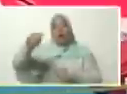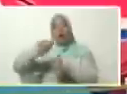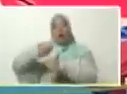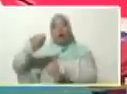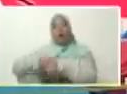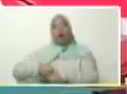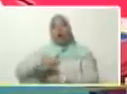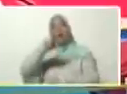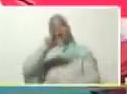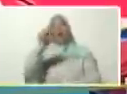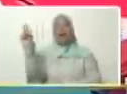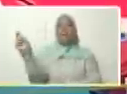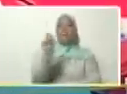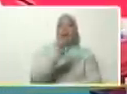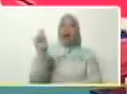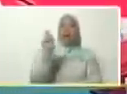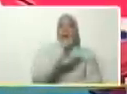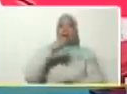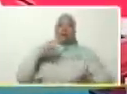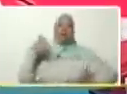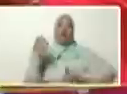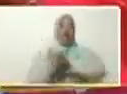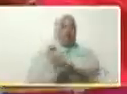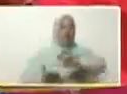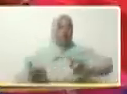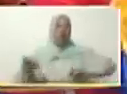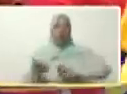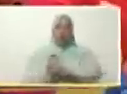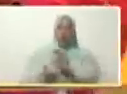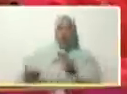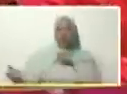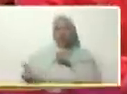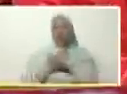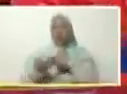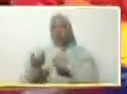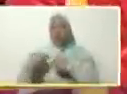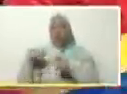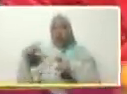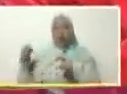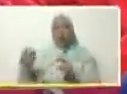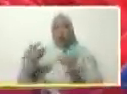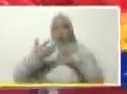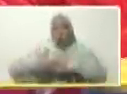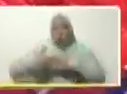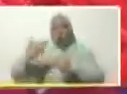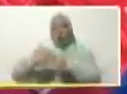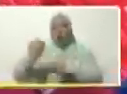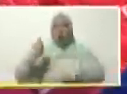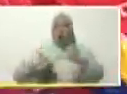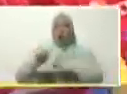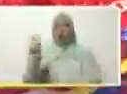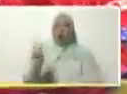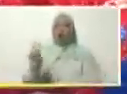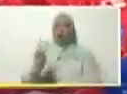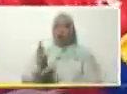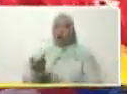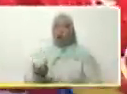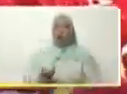de 3 meses de sabotaje criminal contra el corazón de la economía venezolana.